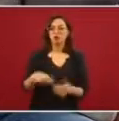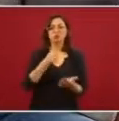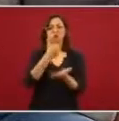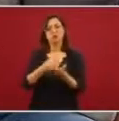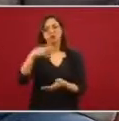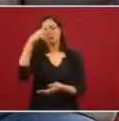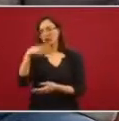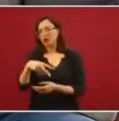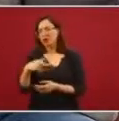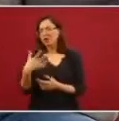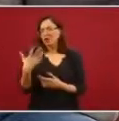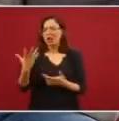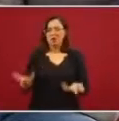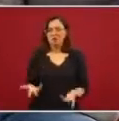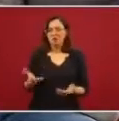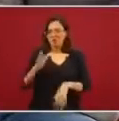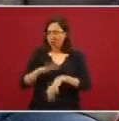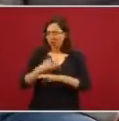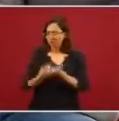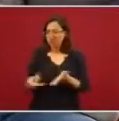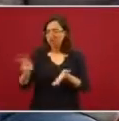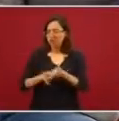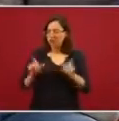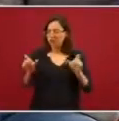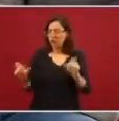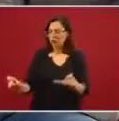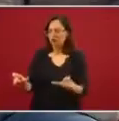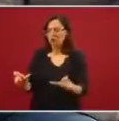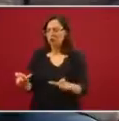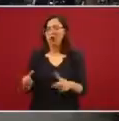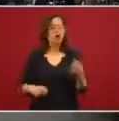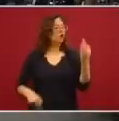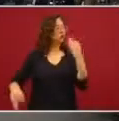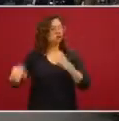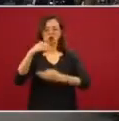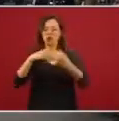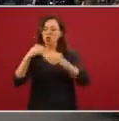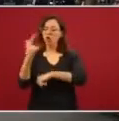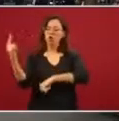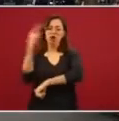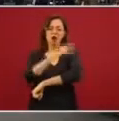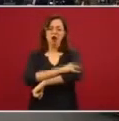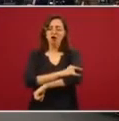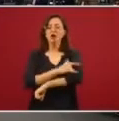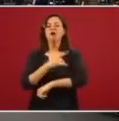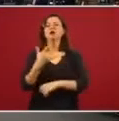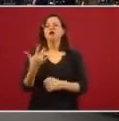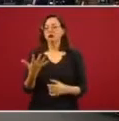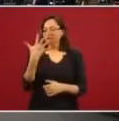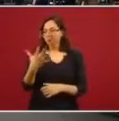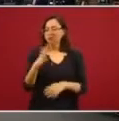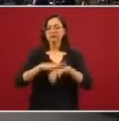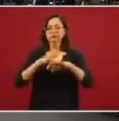mexico se hará este reforzamiento del que hablaba todos los arbolitos todos los aeropuertos internacionales y los cinco de mayor importancia son